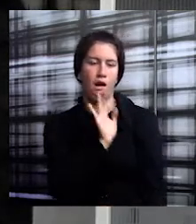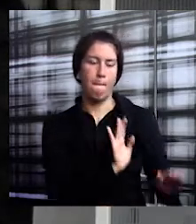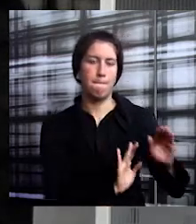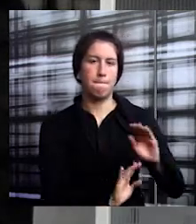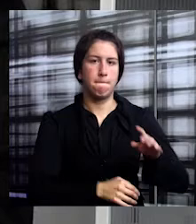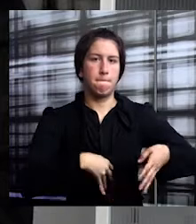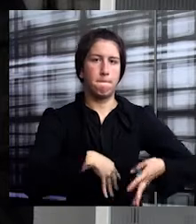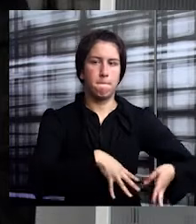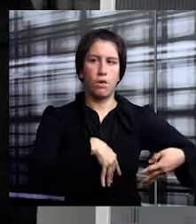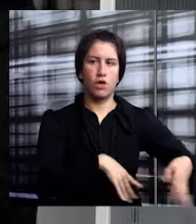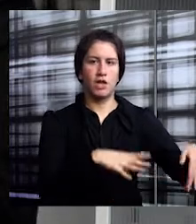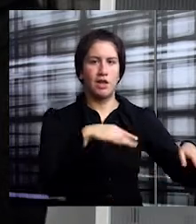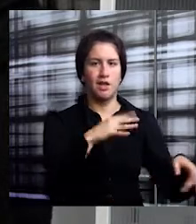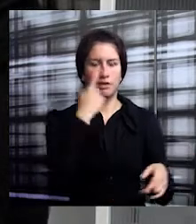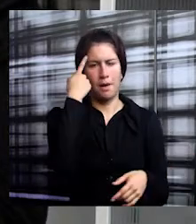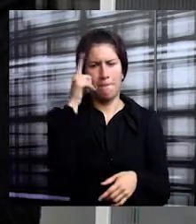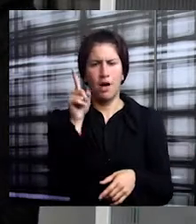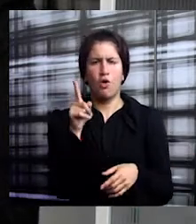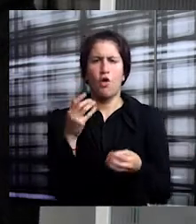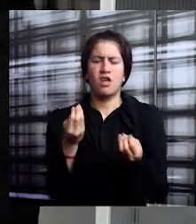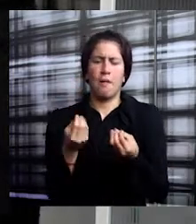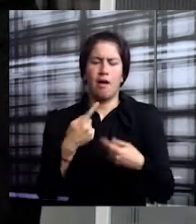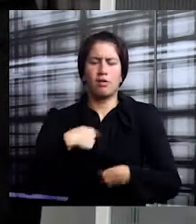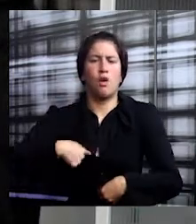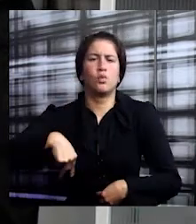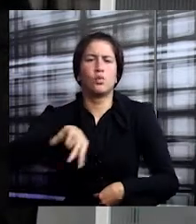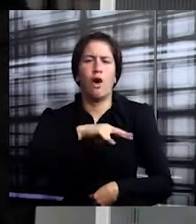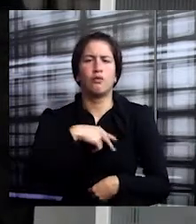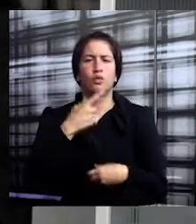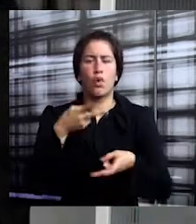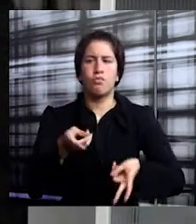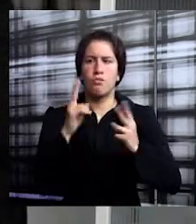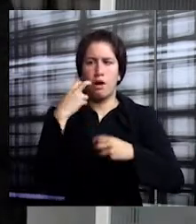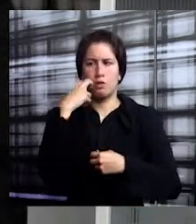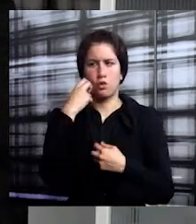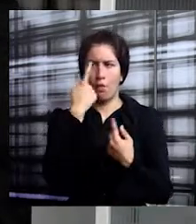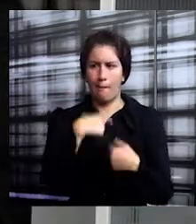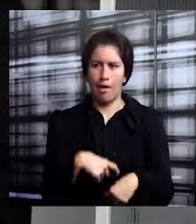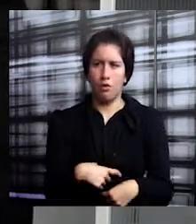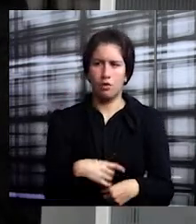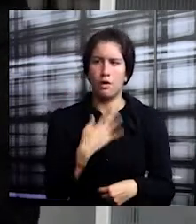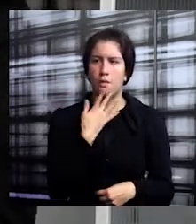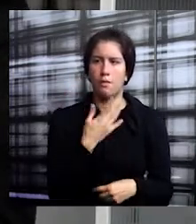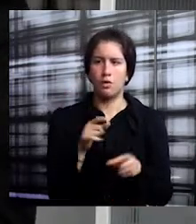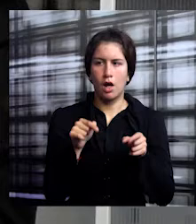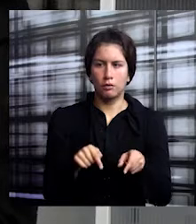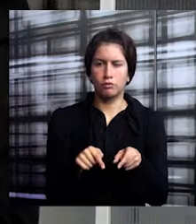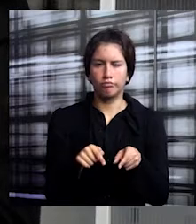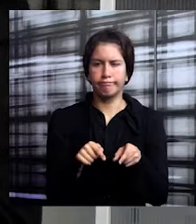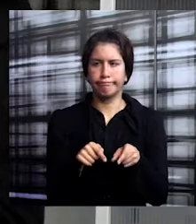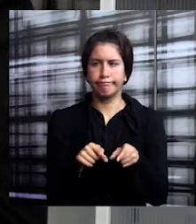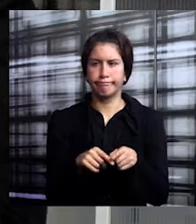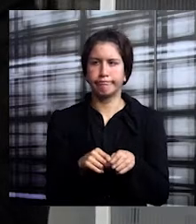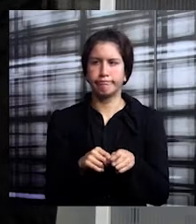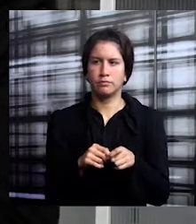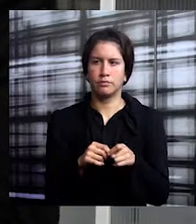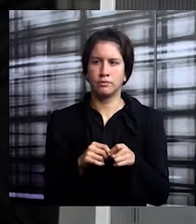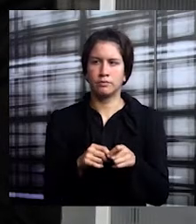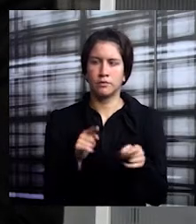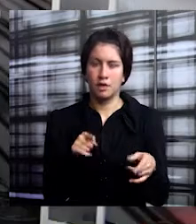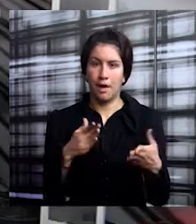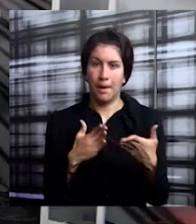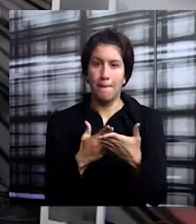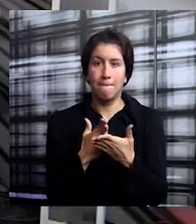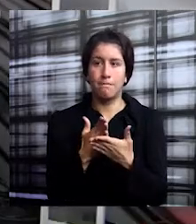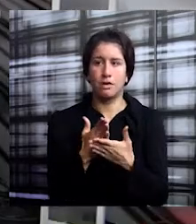humanos? Es una conversación que hay habitualmente porque ellos tienen esa impresión. Hay un Instituto Nacional de